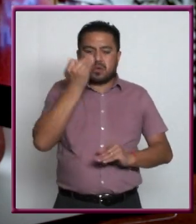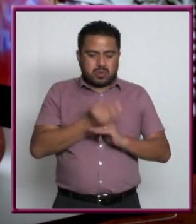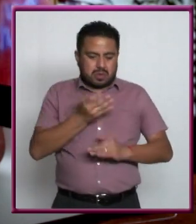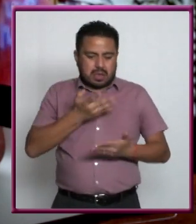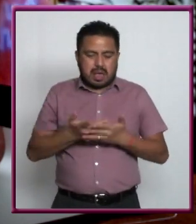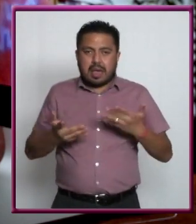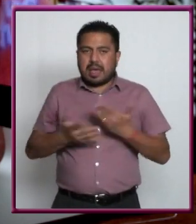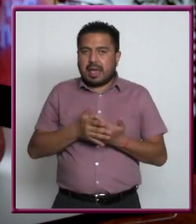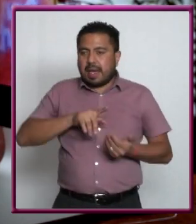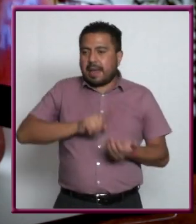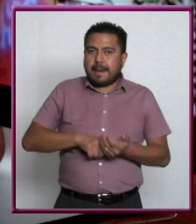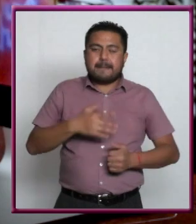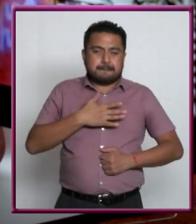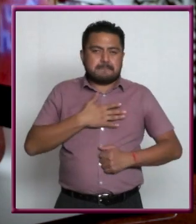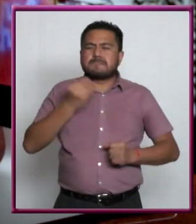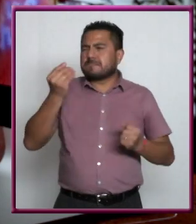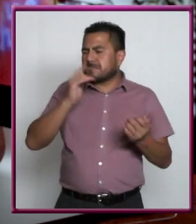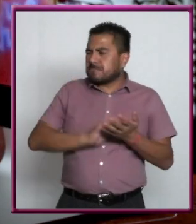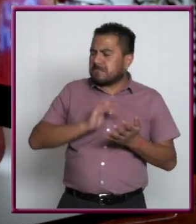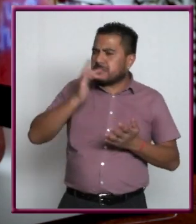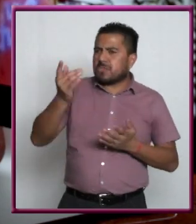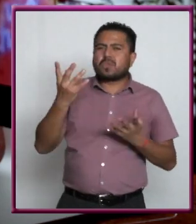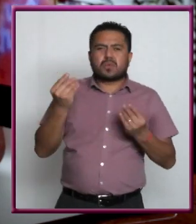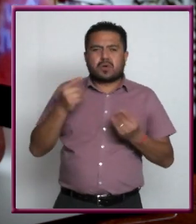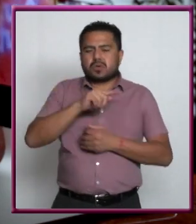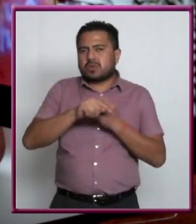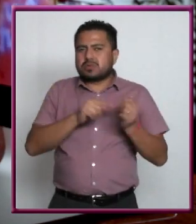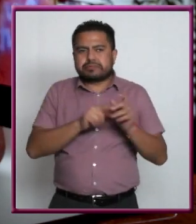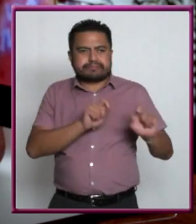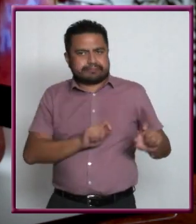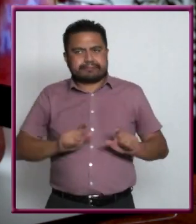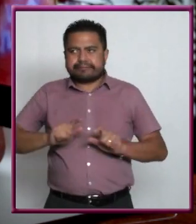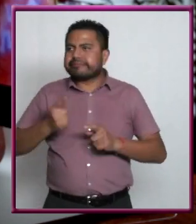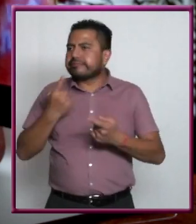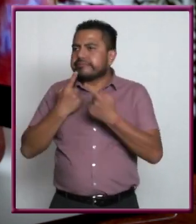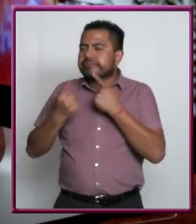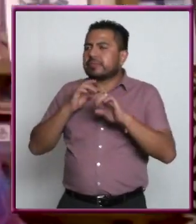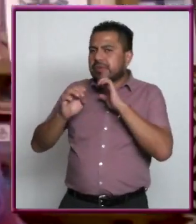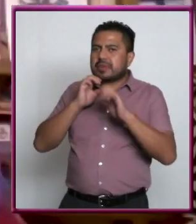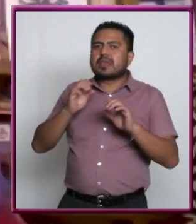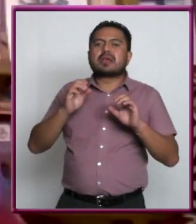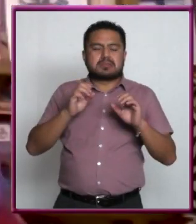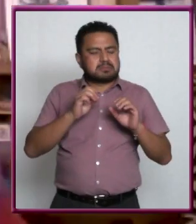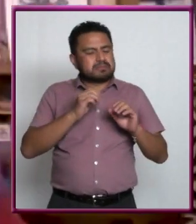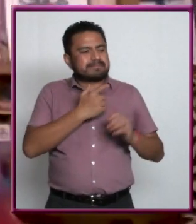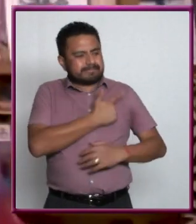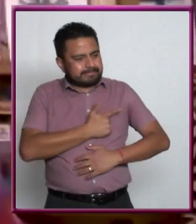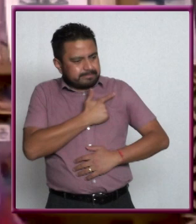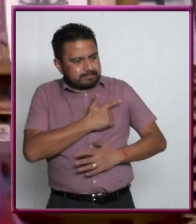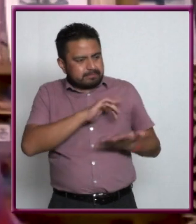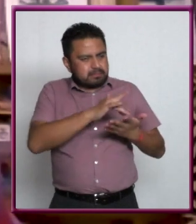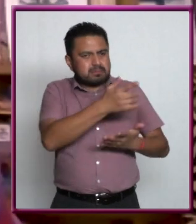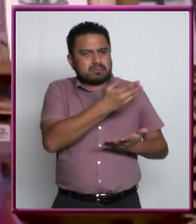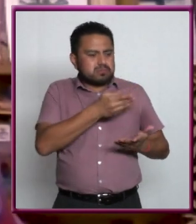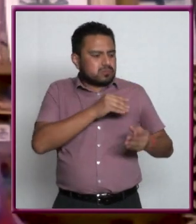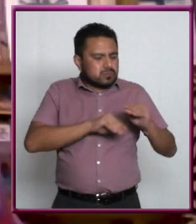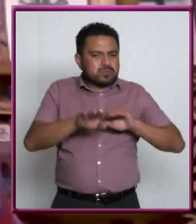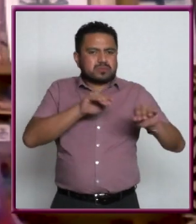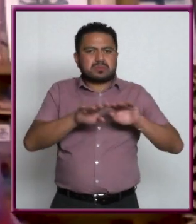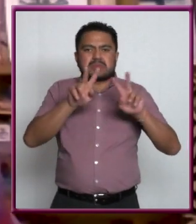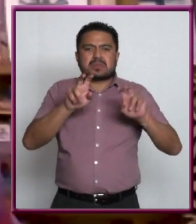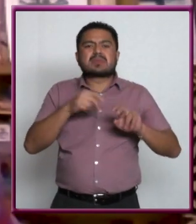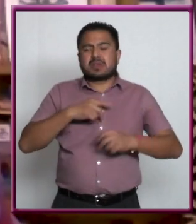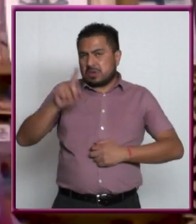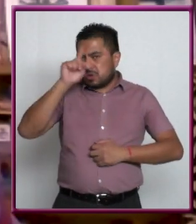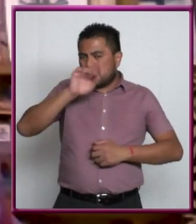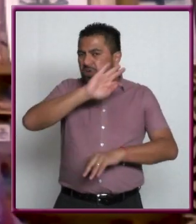que tenemos hoy en día. Y pues te agradezco mucho este espacio. Al contrario, Paula, es un gusto, gracias por promover estos temas.